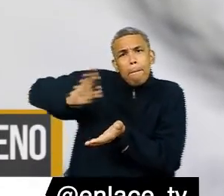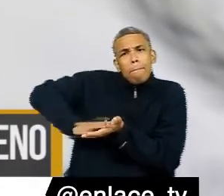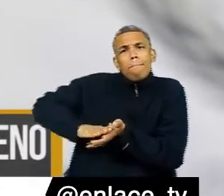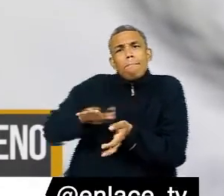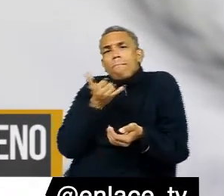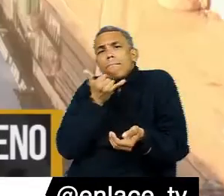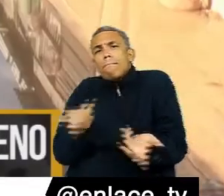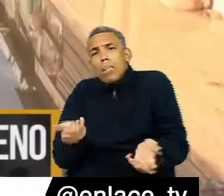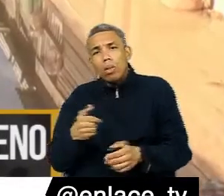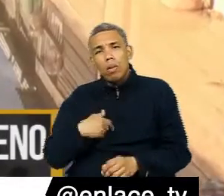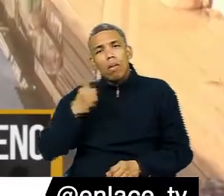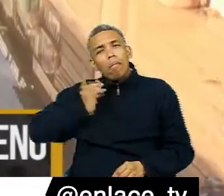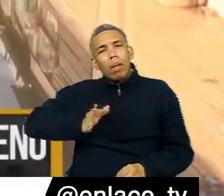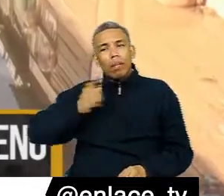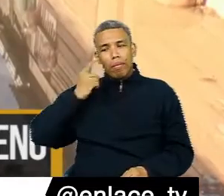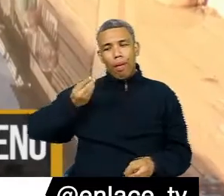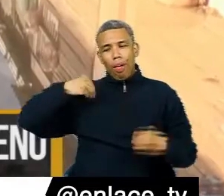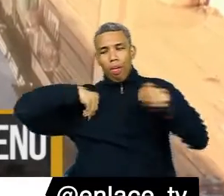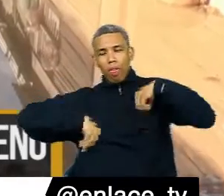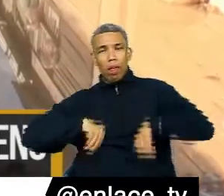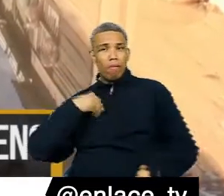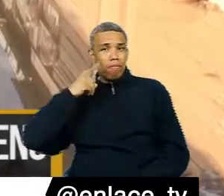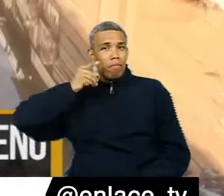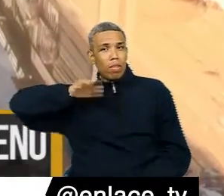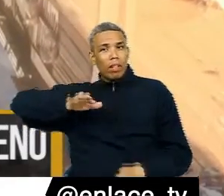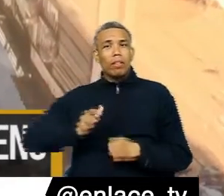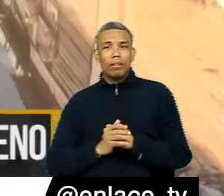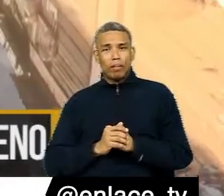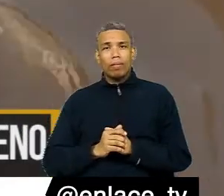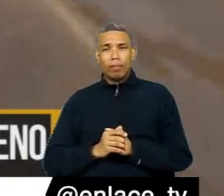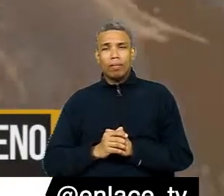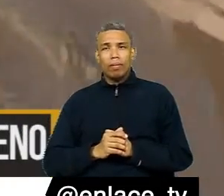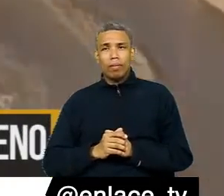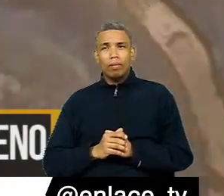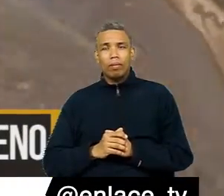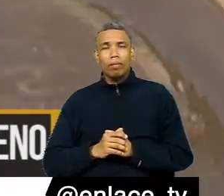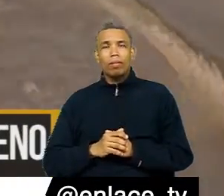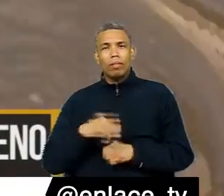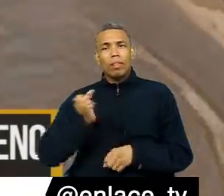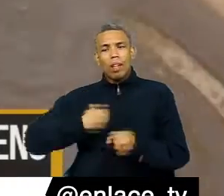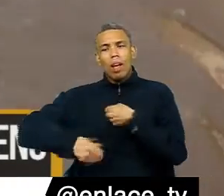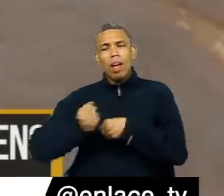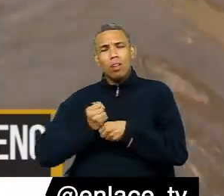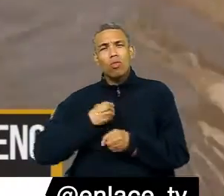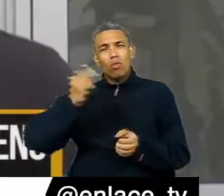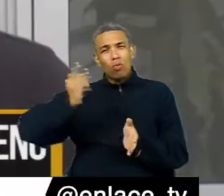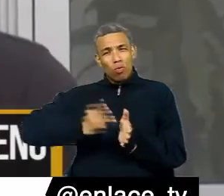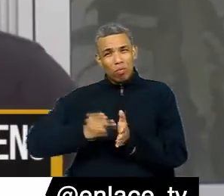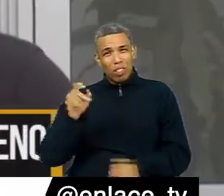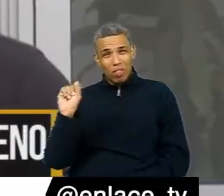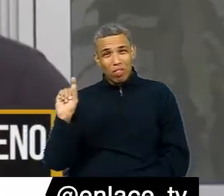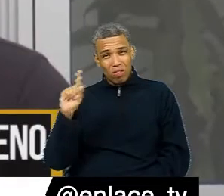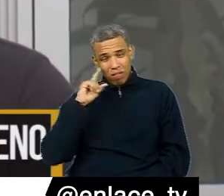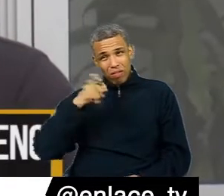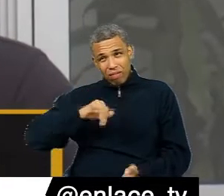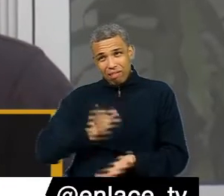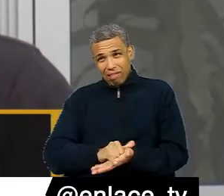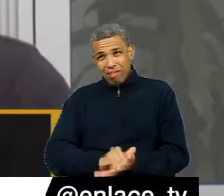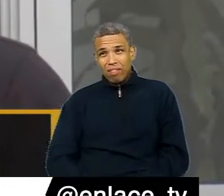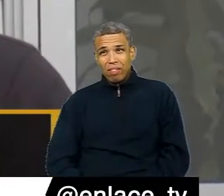Ambiente, Carlos Julio Contreras. La razón es pérdida de subsidios a damnificados de la ola invernal del año 2011. La Procuraduría Provincial de Barranca